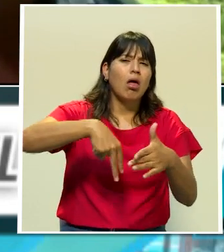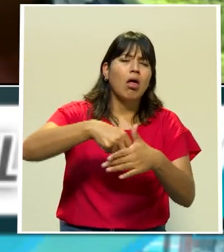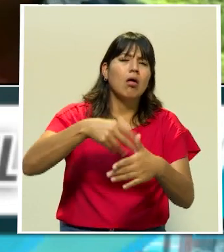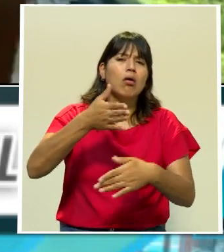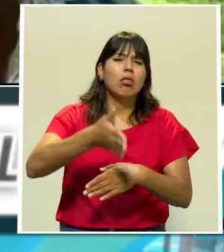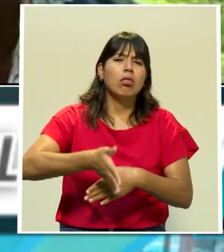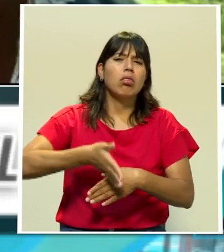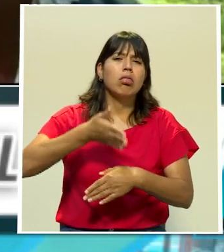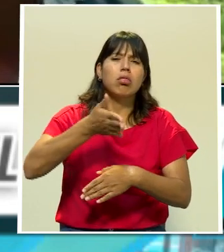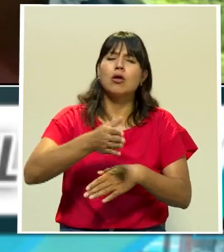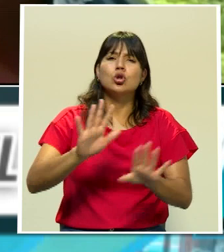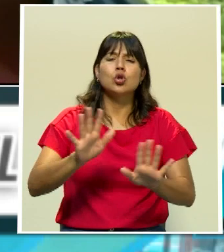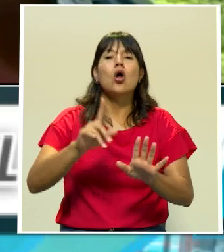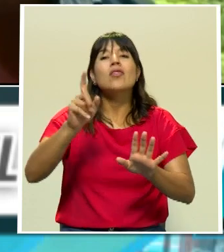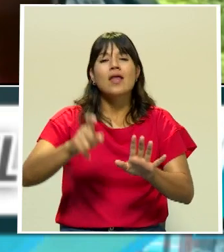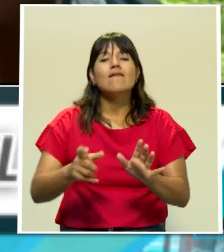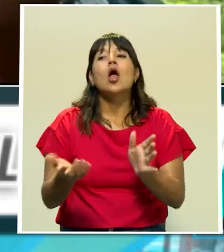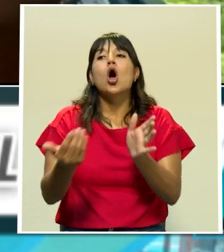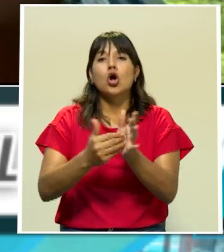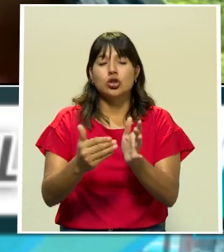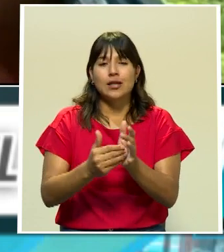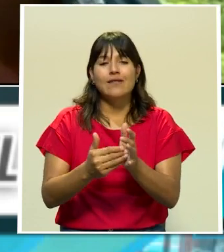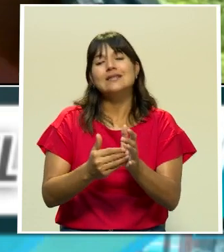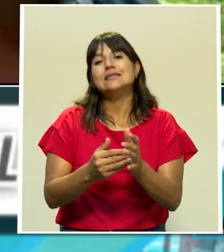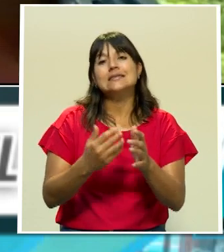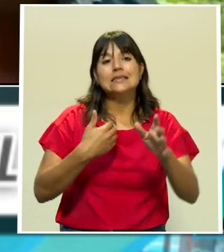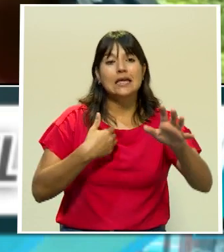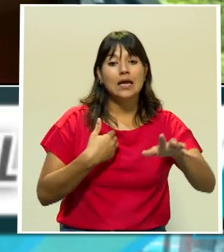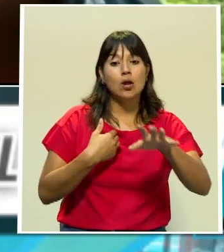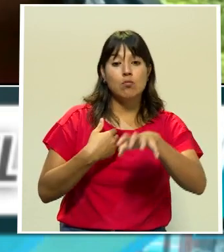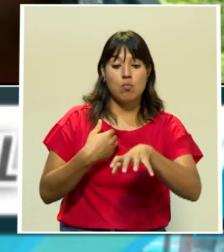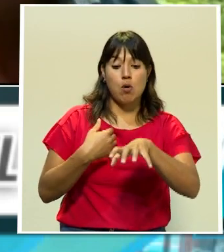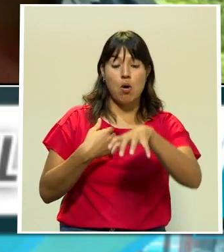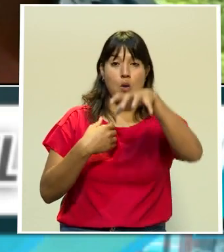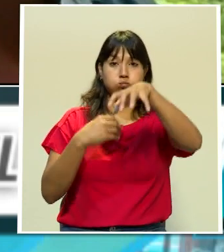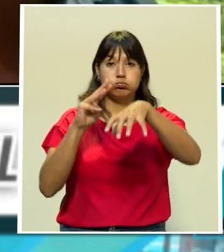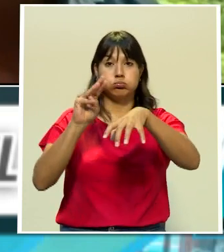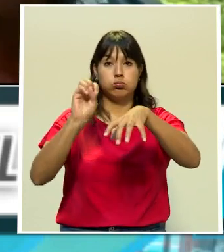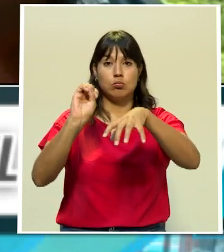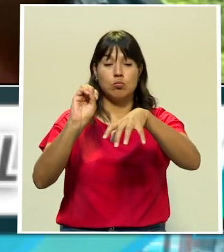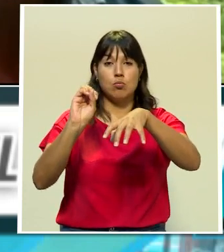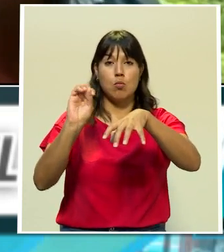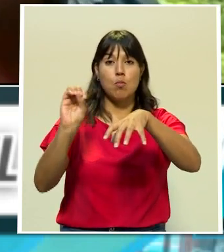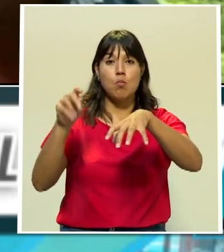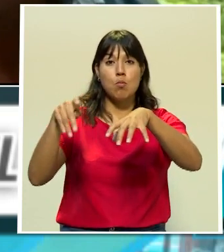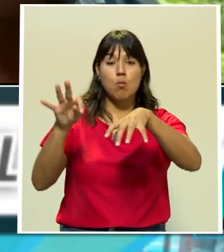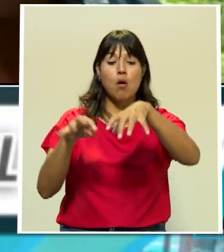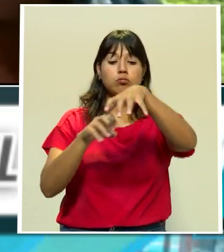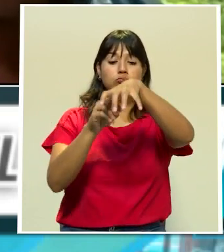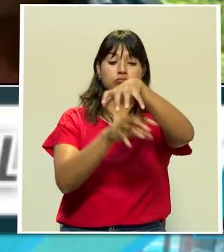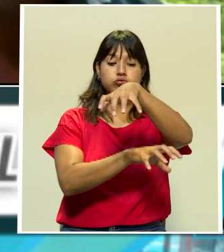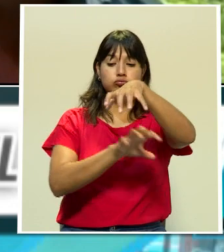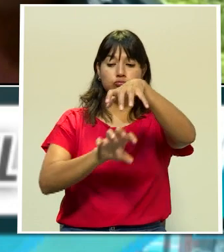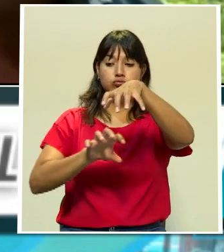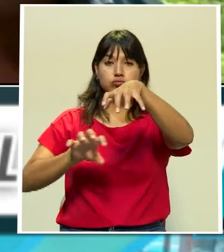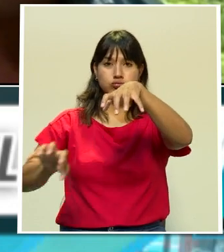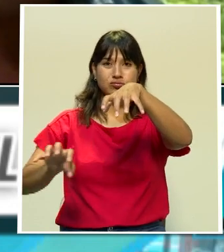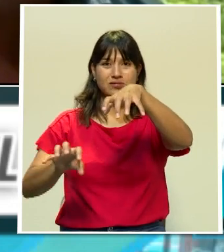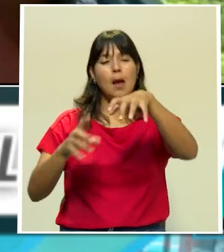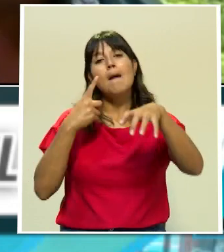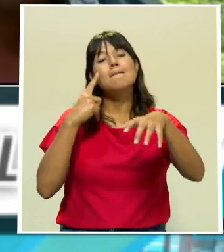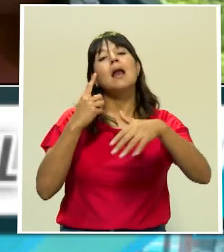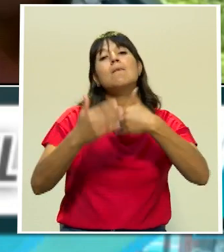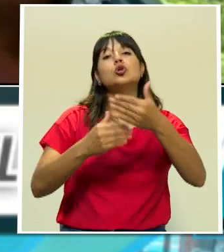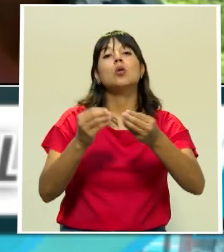elementos que en la política pública los diferentes actores que deberían estar participando en los diálogos junto con el Poder Ejecutivo y el Poder